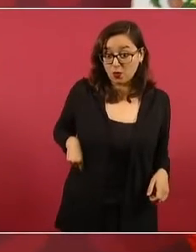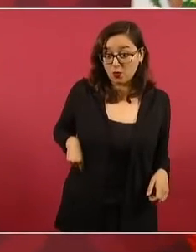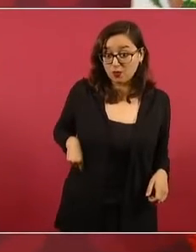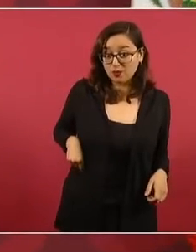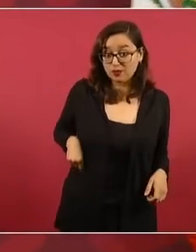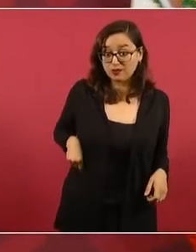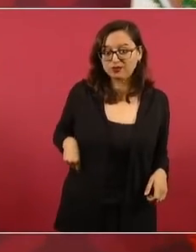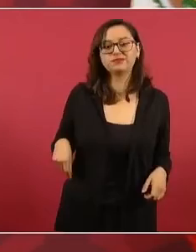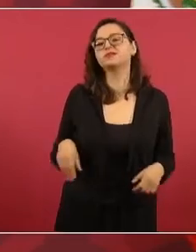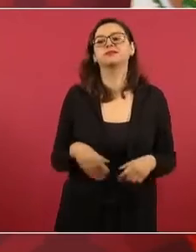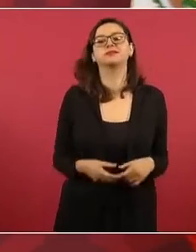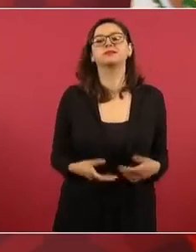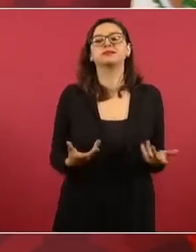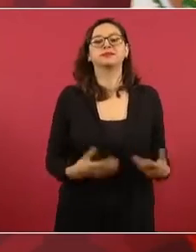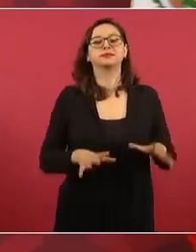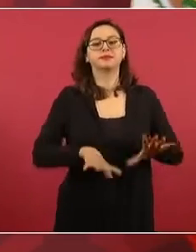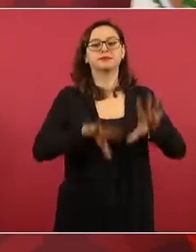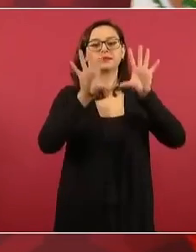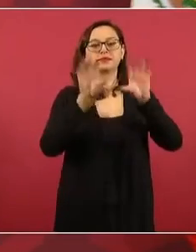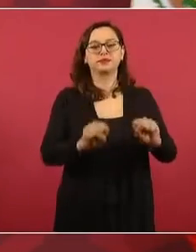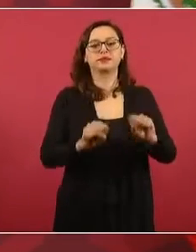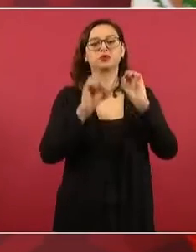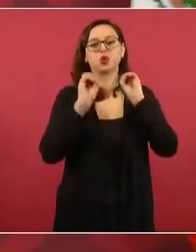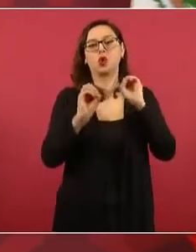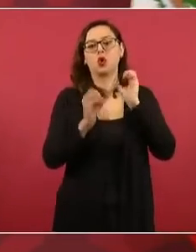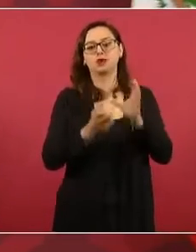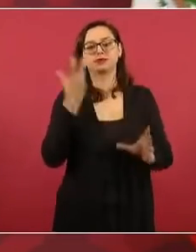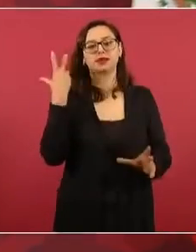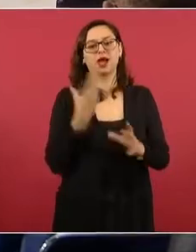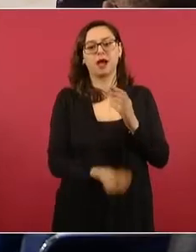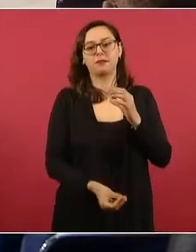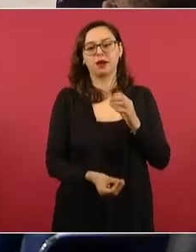que se le detiene o se fuga, no,